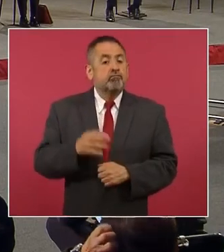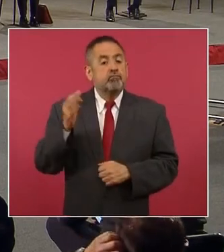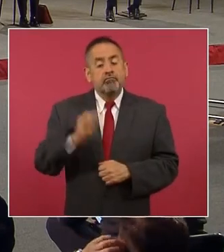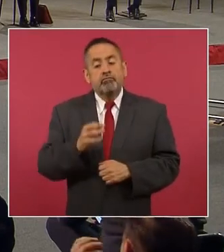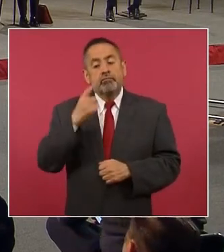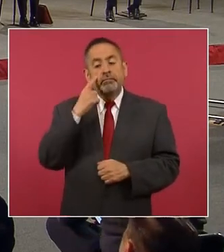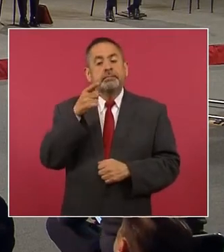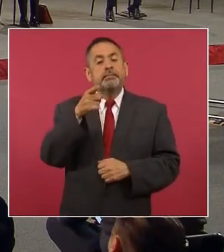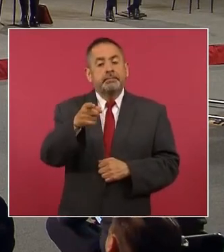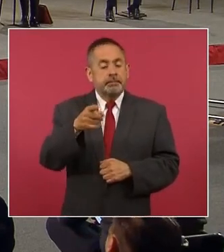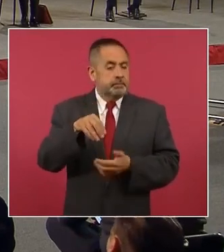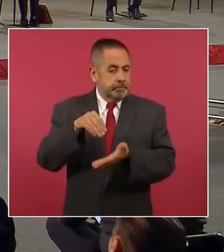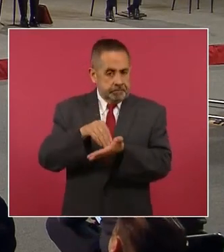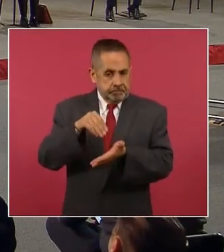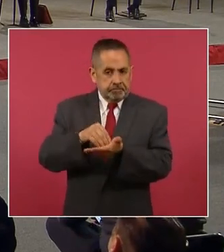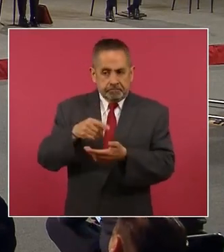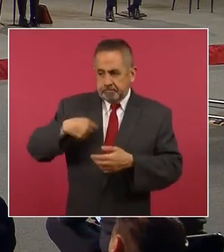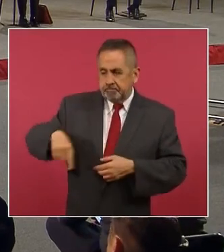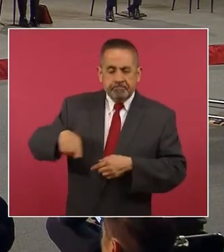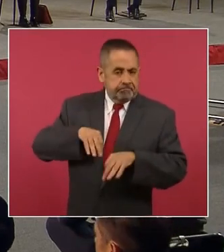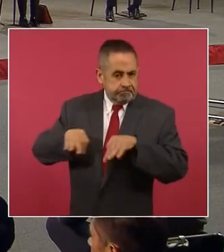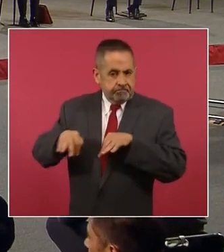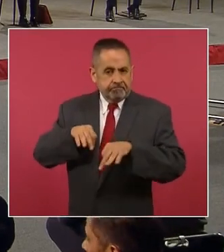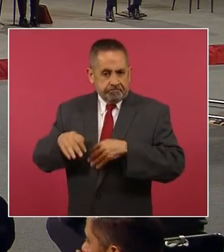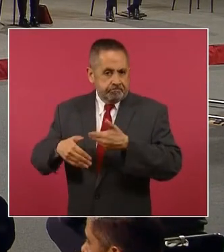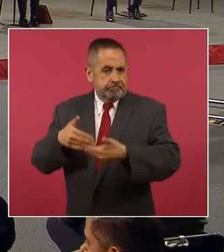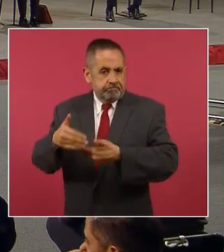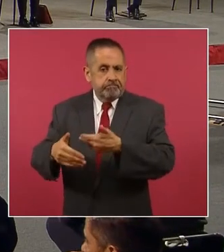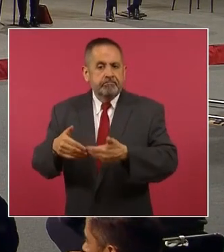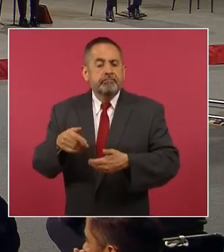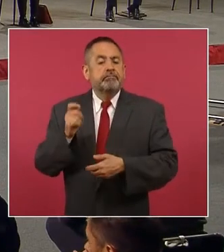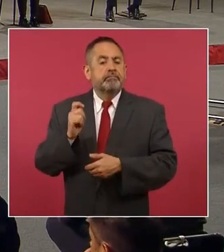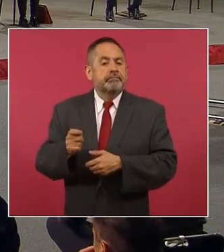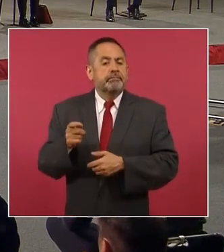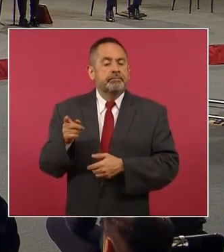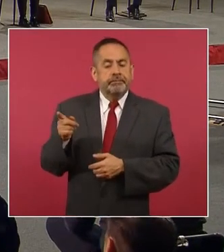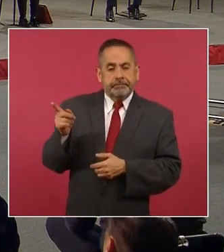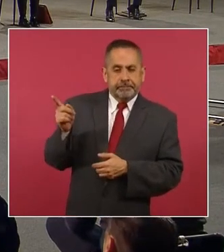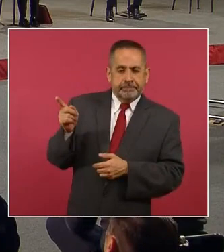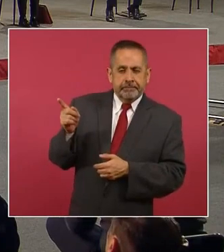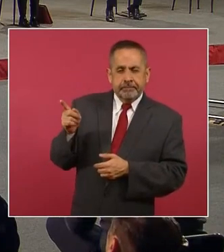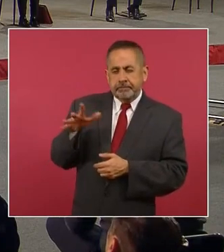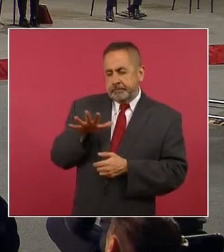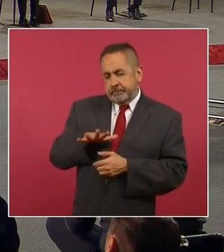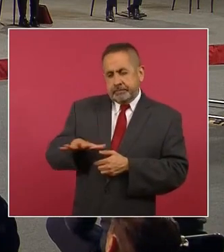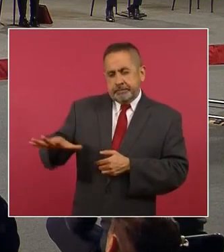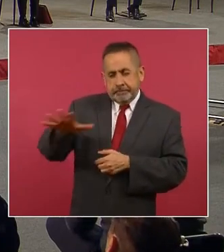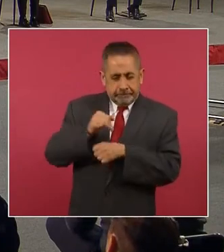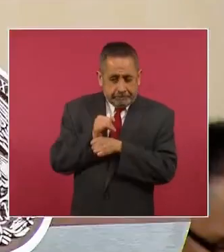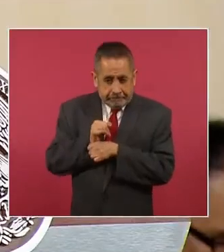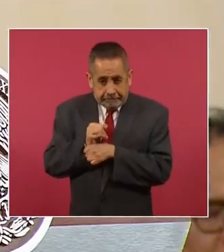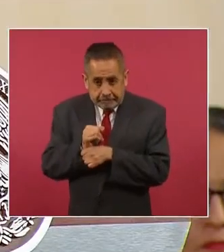Efectivamente, continuamos trabajando en esta inmensa investigación de salvamento